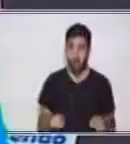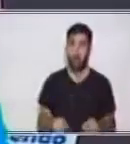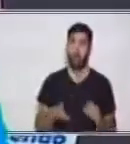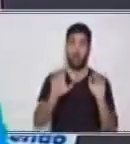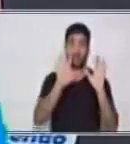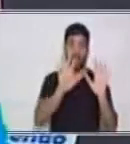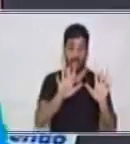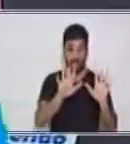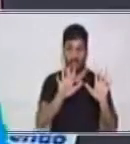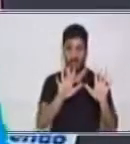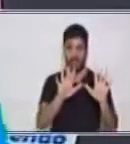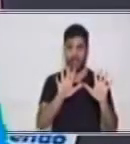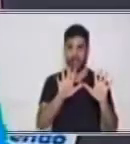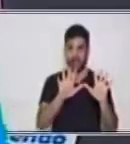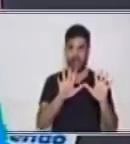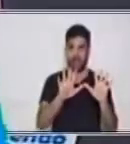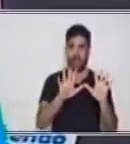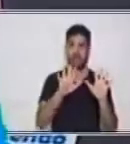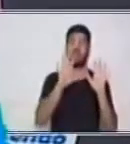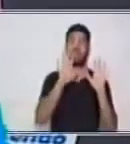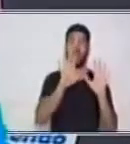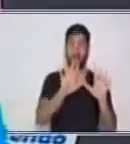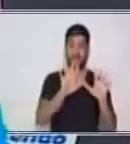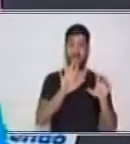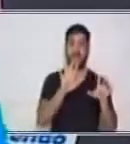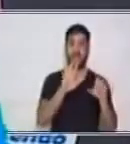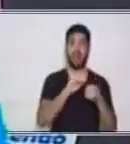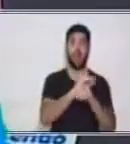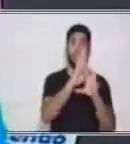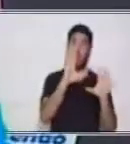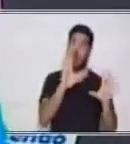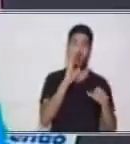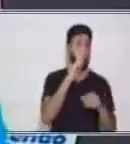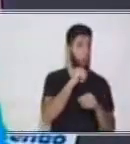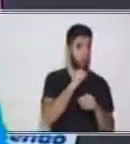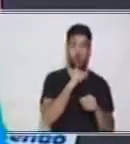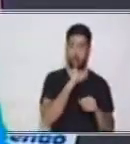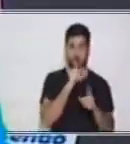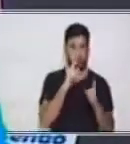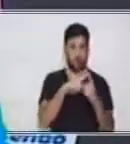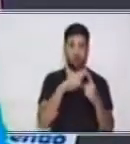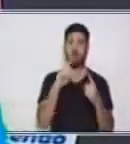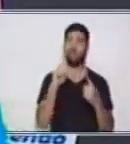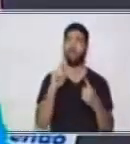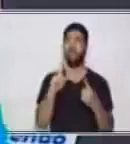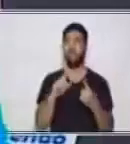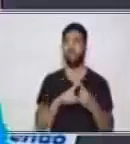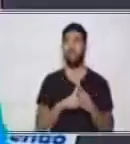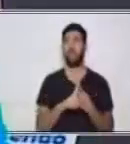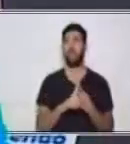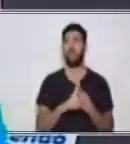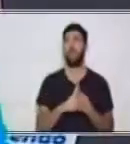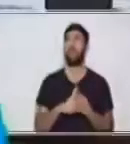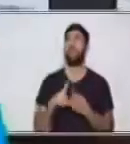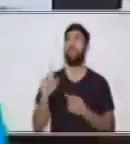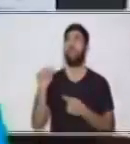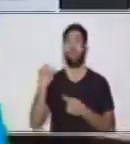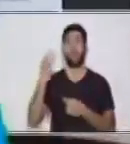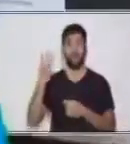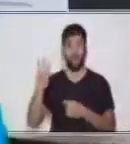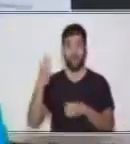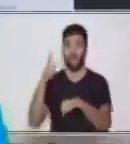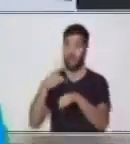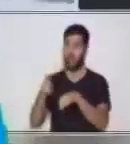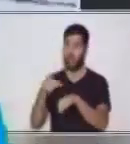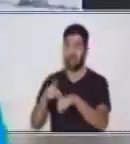importante. No pudieron medir a las 10 de la mañana, que es AM, y 3 de